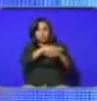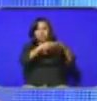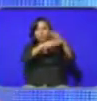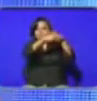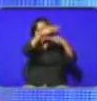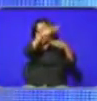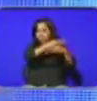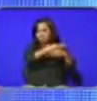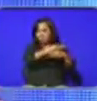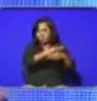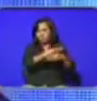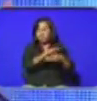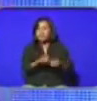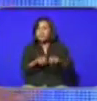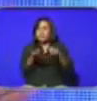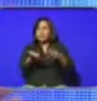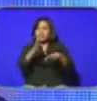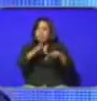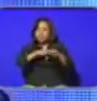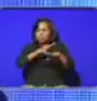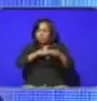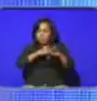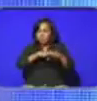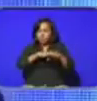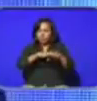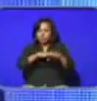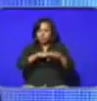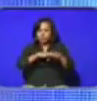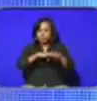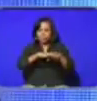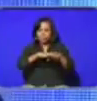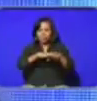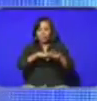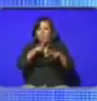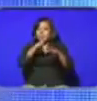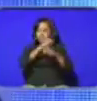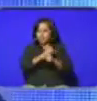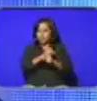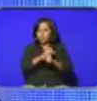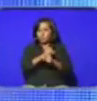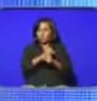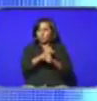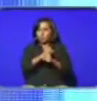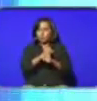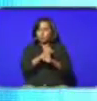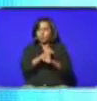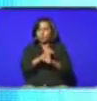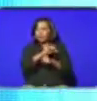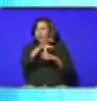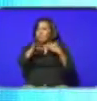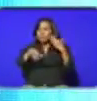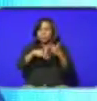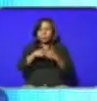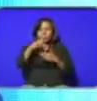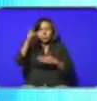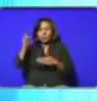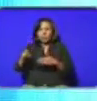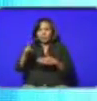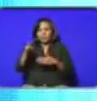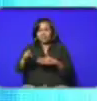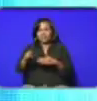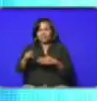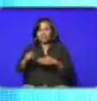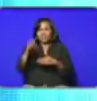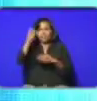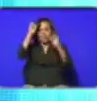una orden de proceder con un diseño especializado en los estándares que se requiere para este Instituto